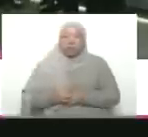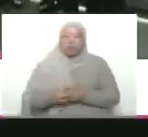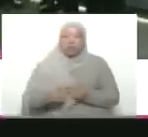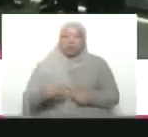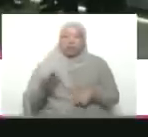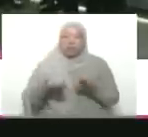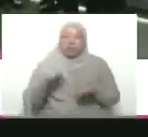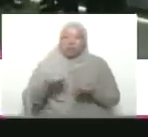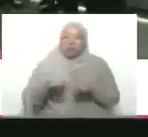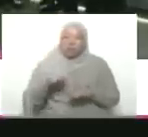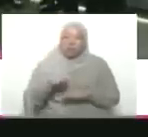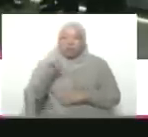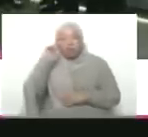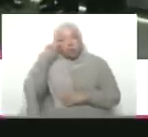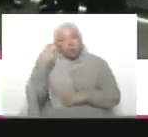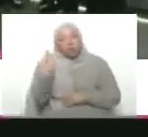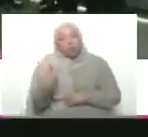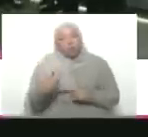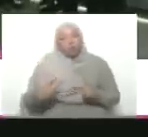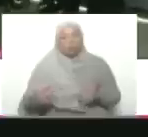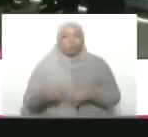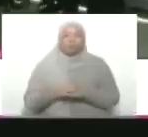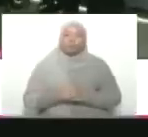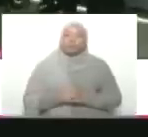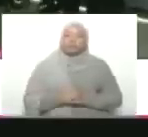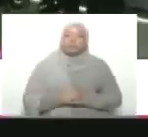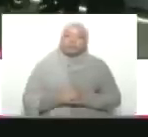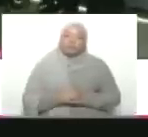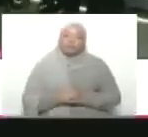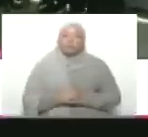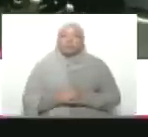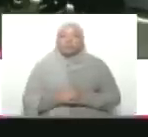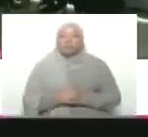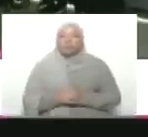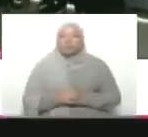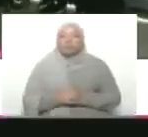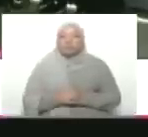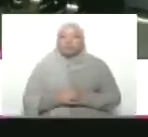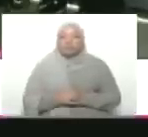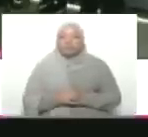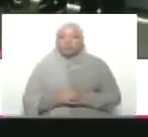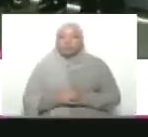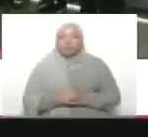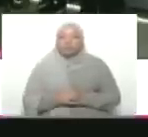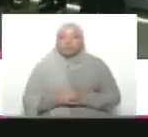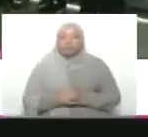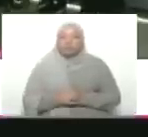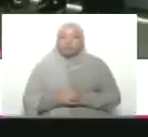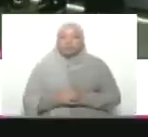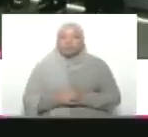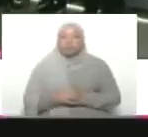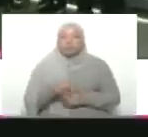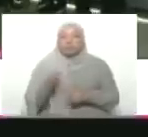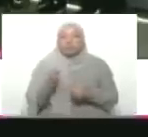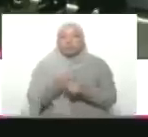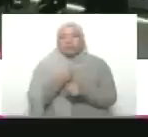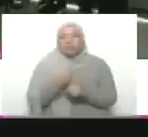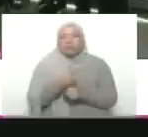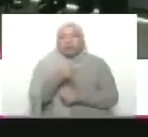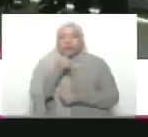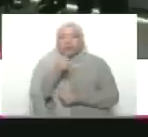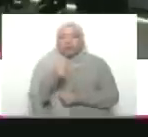FR recuerdo a dos a Orlando poleo y al mandinga mandinga en Alemania mandinga